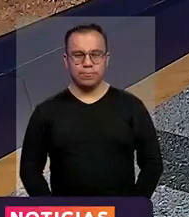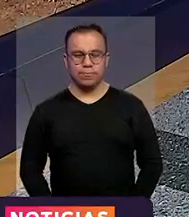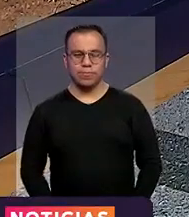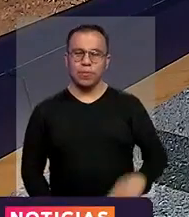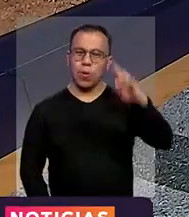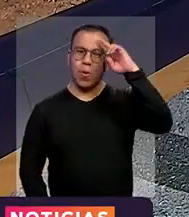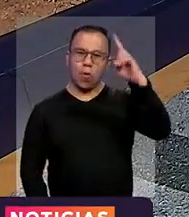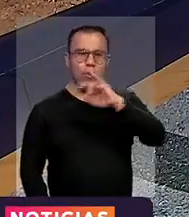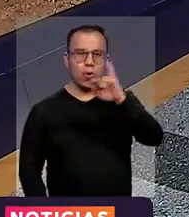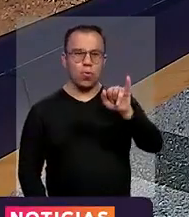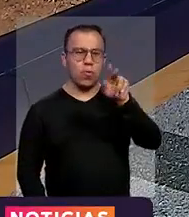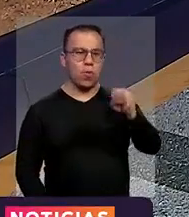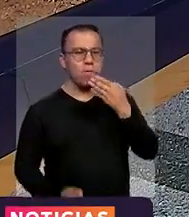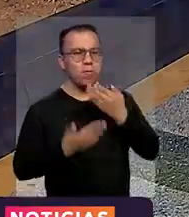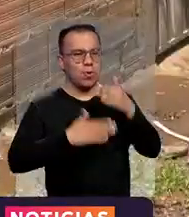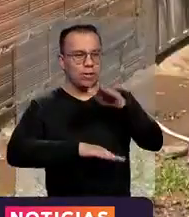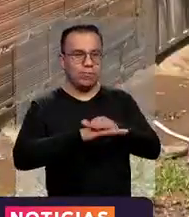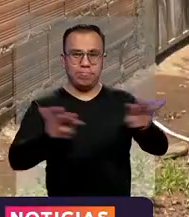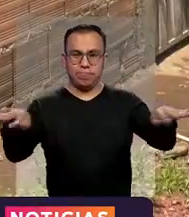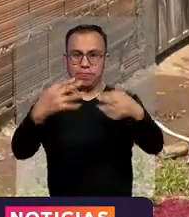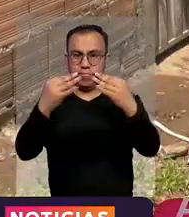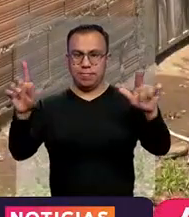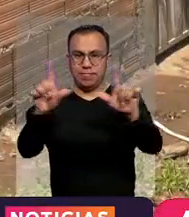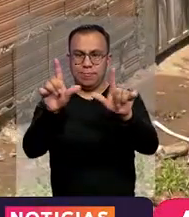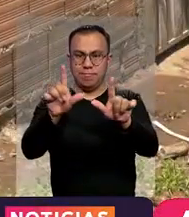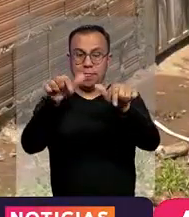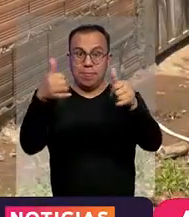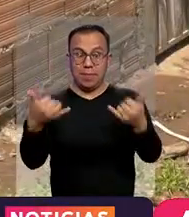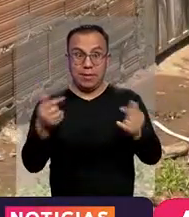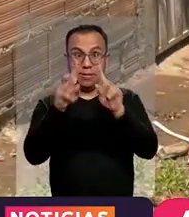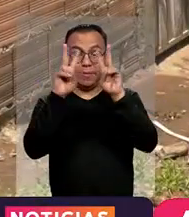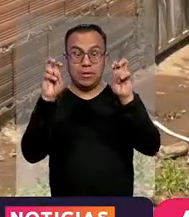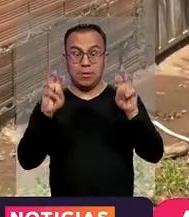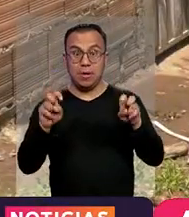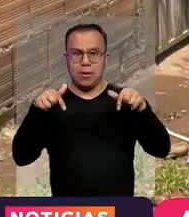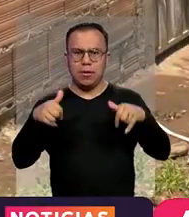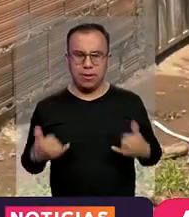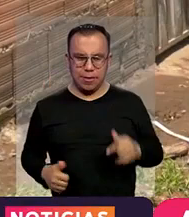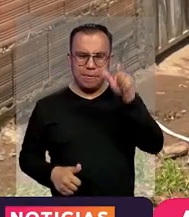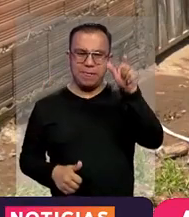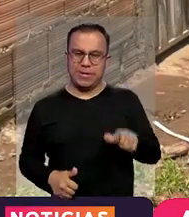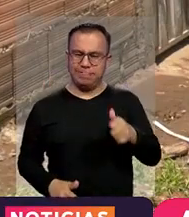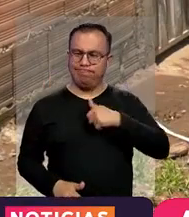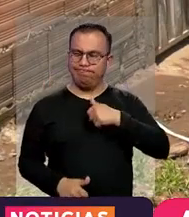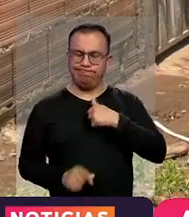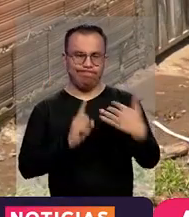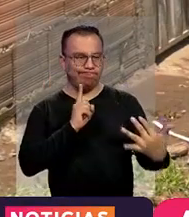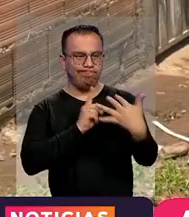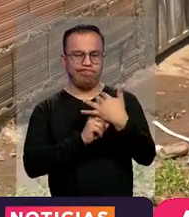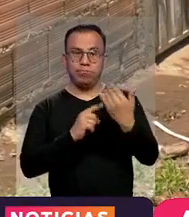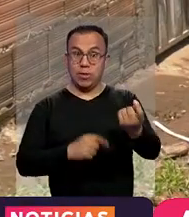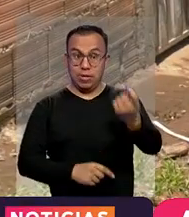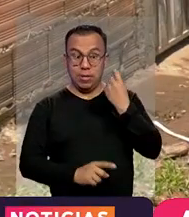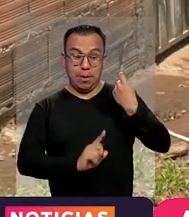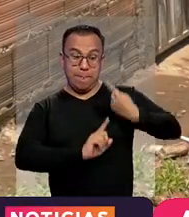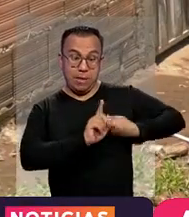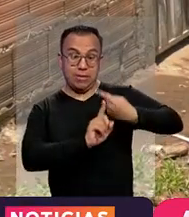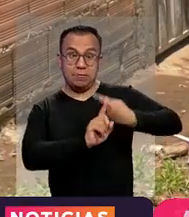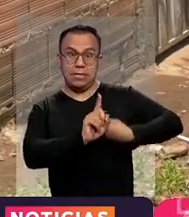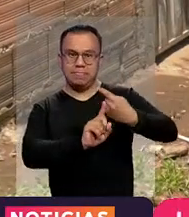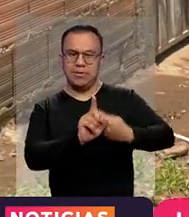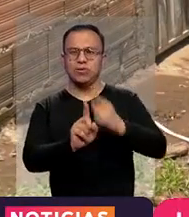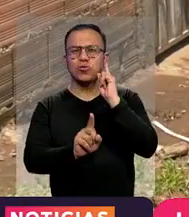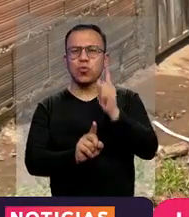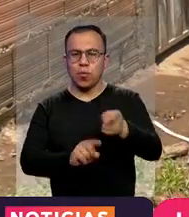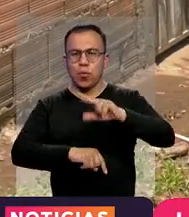Hola Juan, para usted muy buenas tardes y para todos los televidentes. Pues otro de los temas que a esta persona le afectaba fue que hace unos meses fue